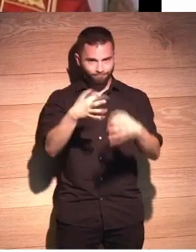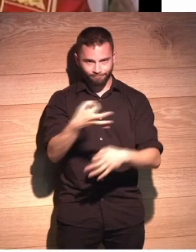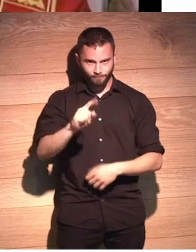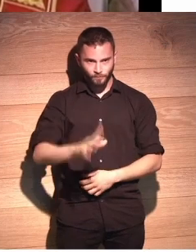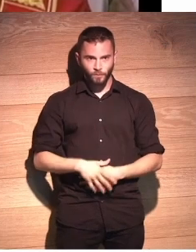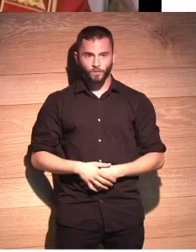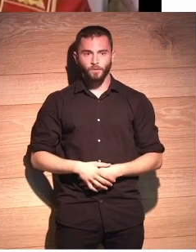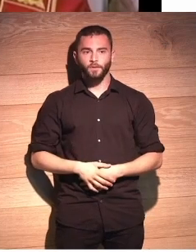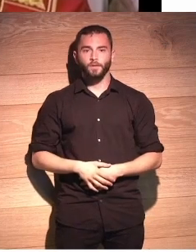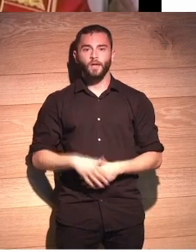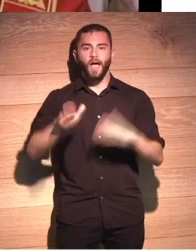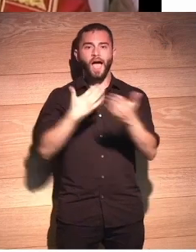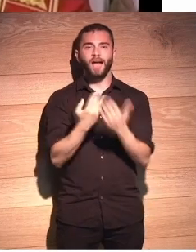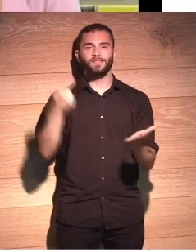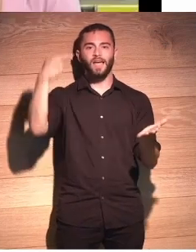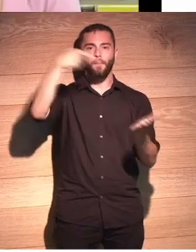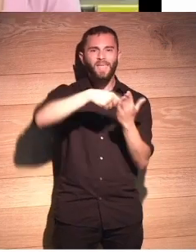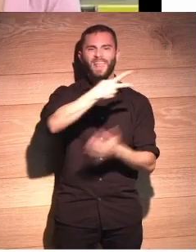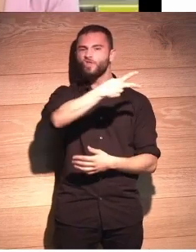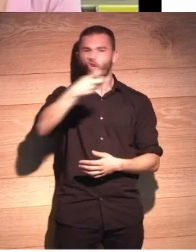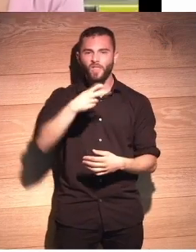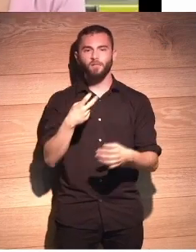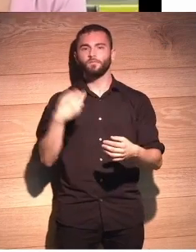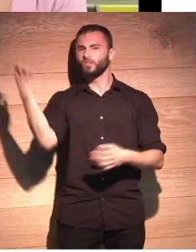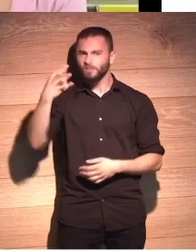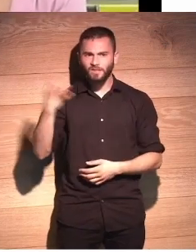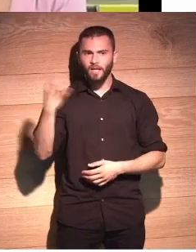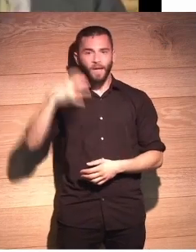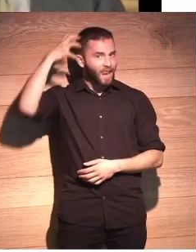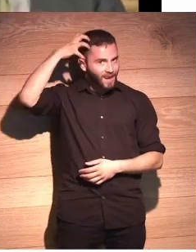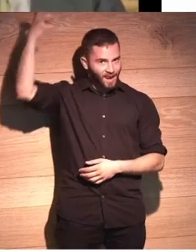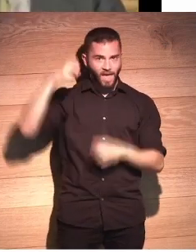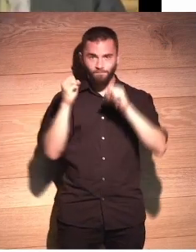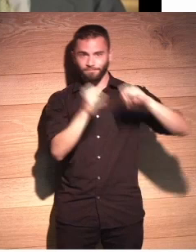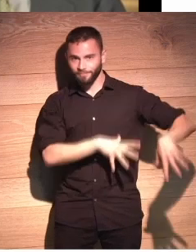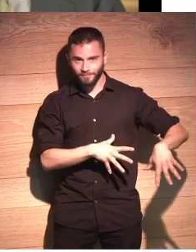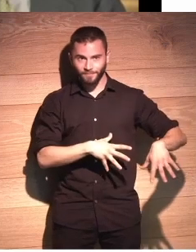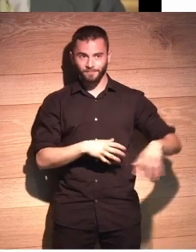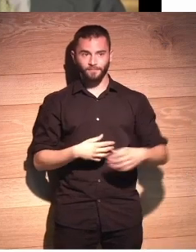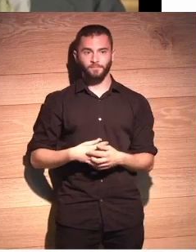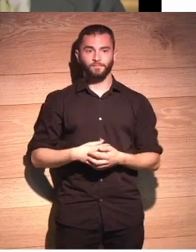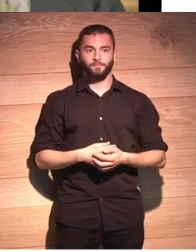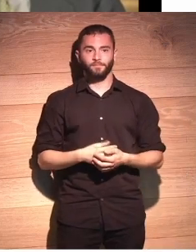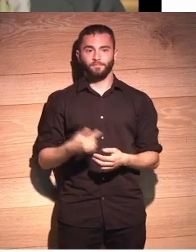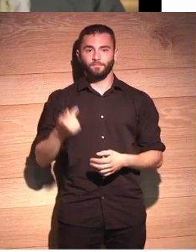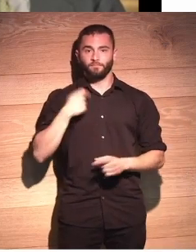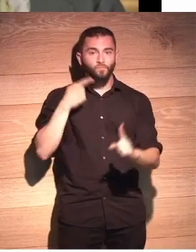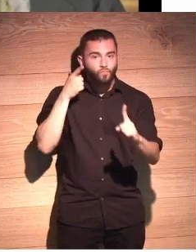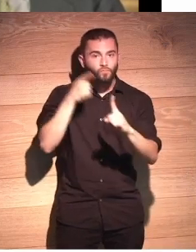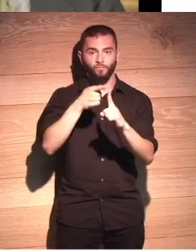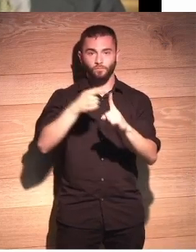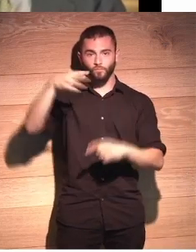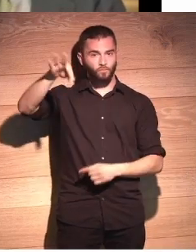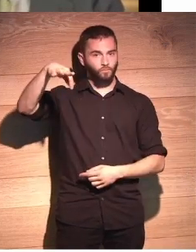precedentes hasta el 1200 hay que llegar. El rey ha abdicado. Mi única ambición ha sido y seguirá